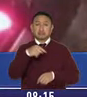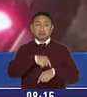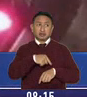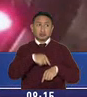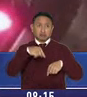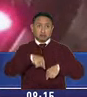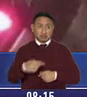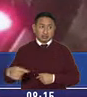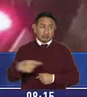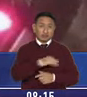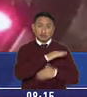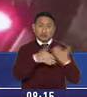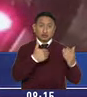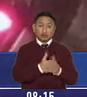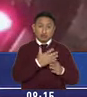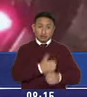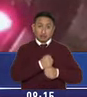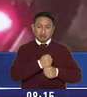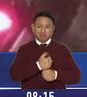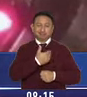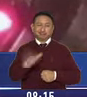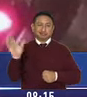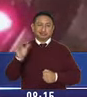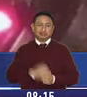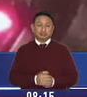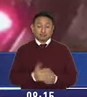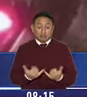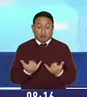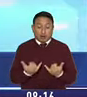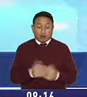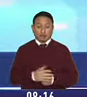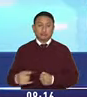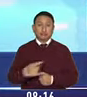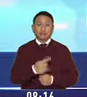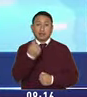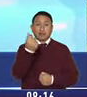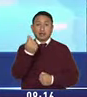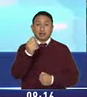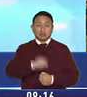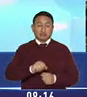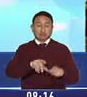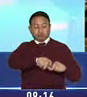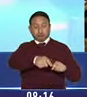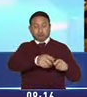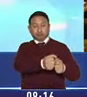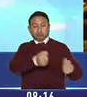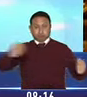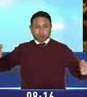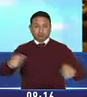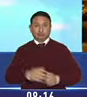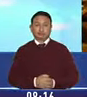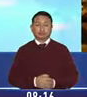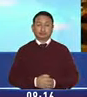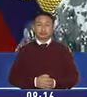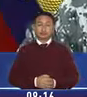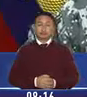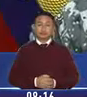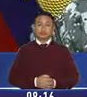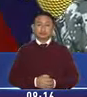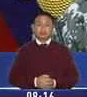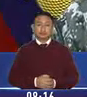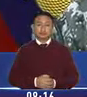para burlar los protocolos de seguridad. En esta oportunidad se llevaron el dinero que cargaba el dispositivo electrónico.